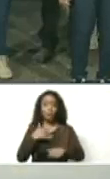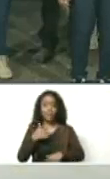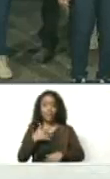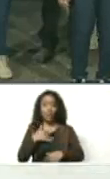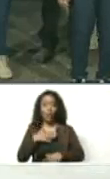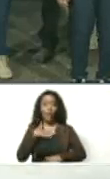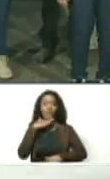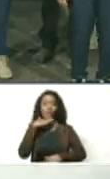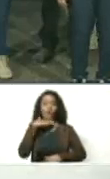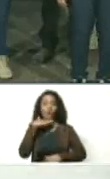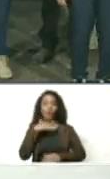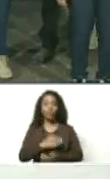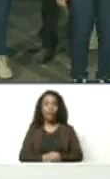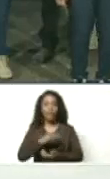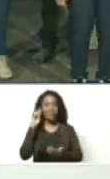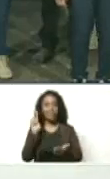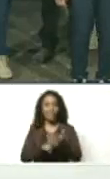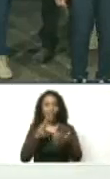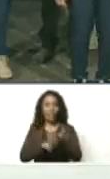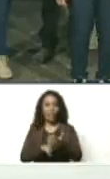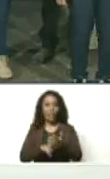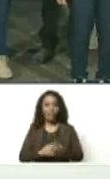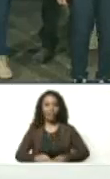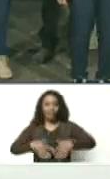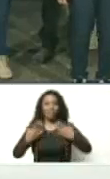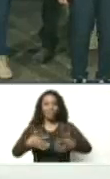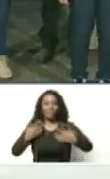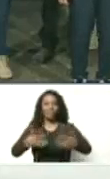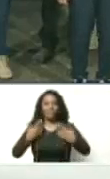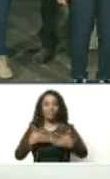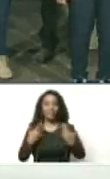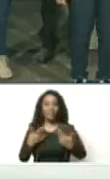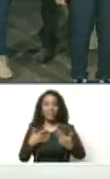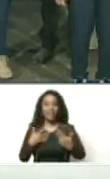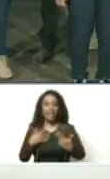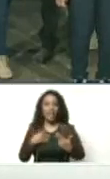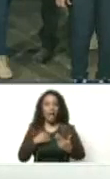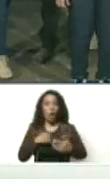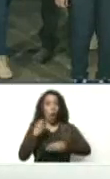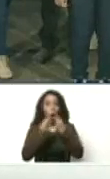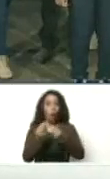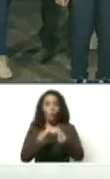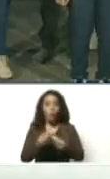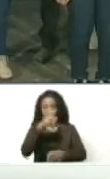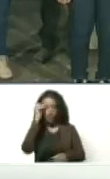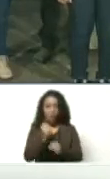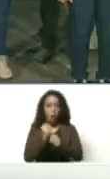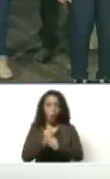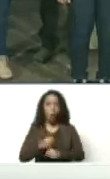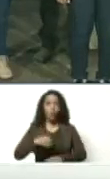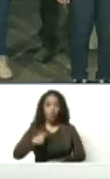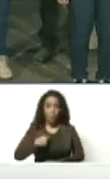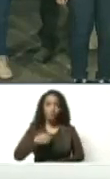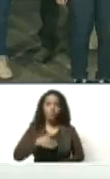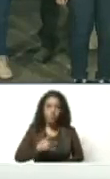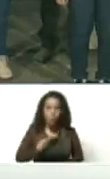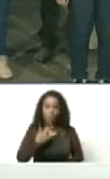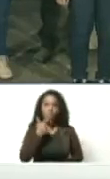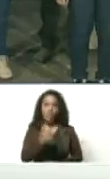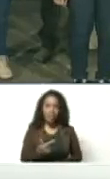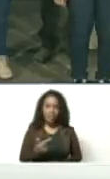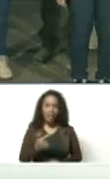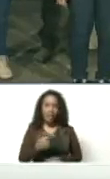lleno, de verdad, de motivación y de ánimo de trabajo cuando puedo decir que vamos a